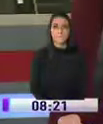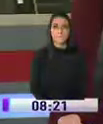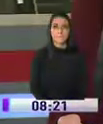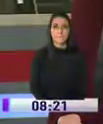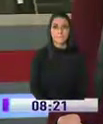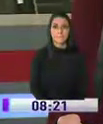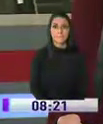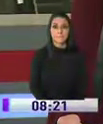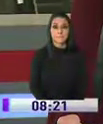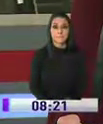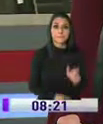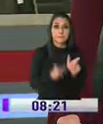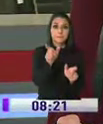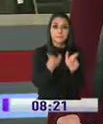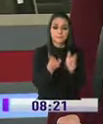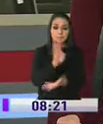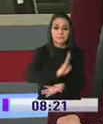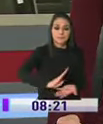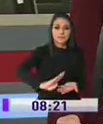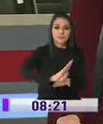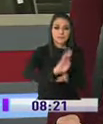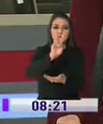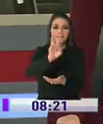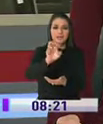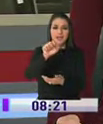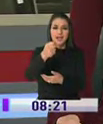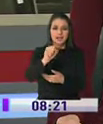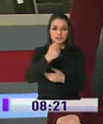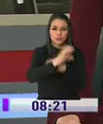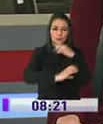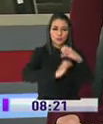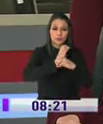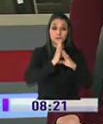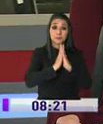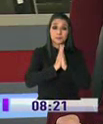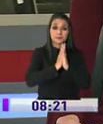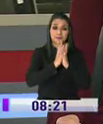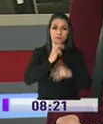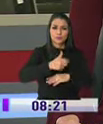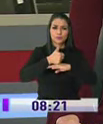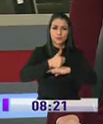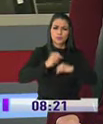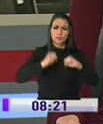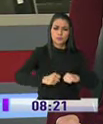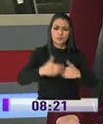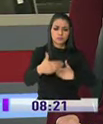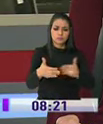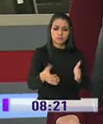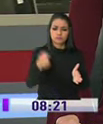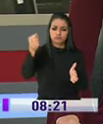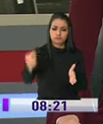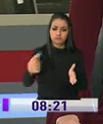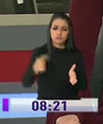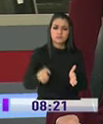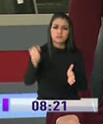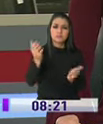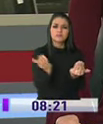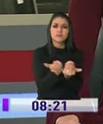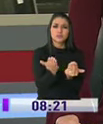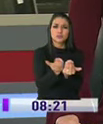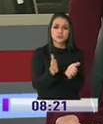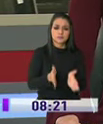Y moradores del barrio San Enrique de Velasco solicitan a las autoridades correspondientes que se coloquen contenedores en la calle M, ya que el mal olor de la